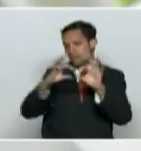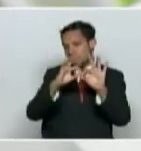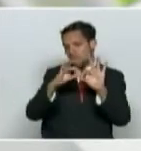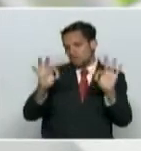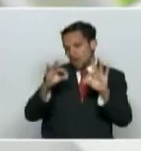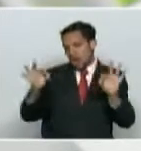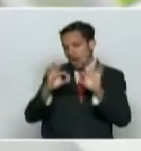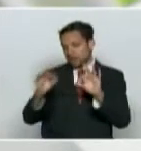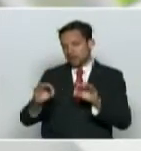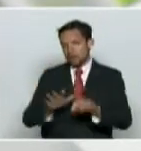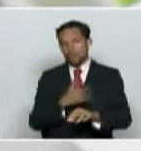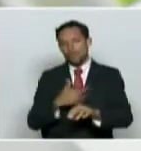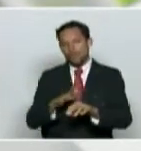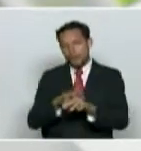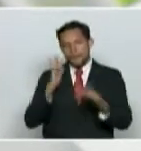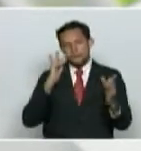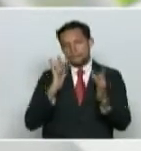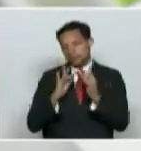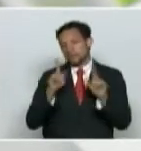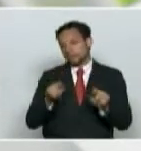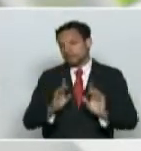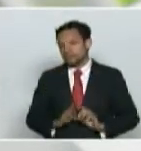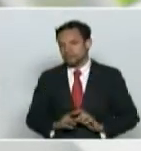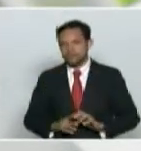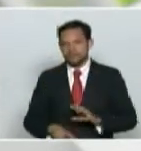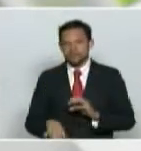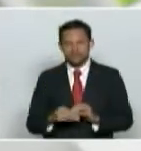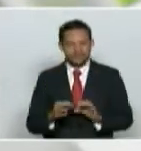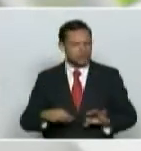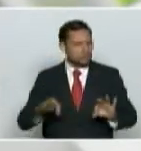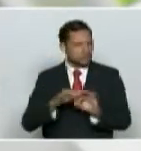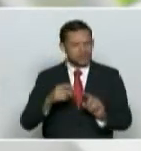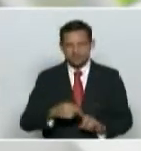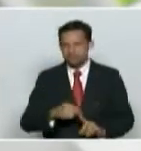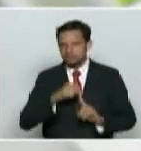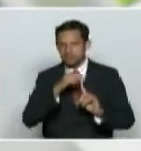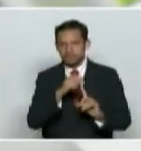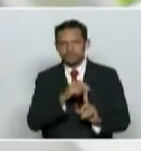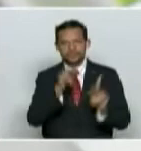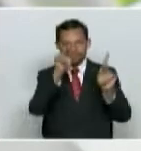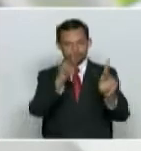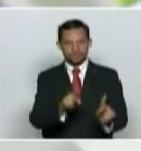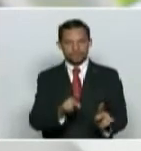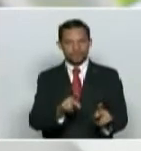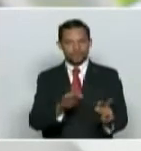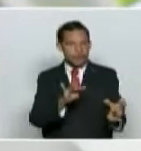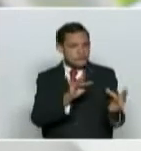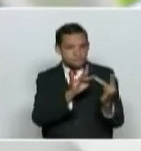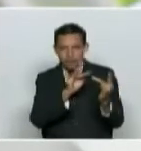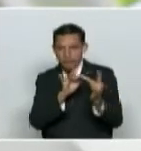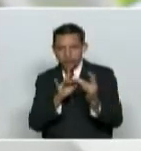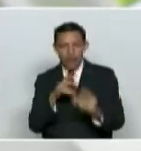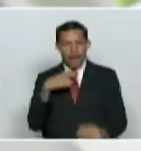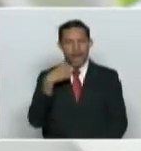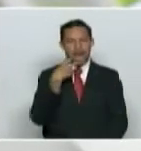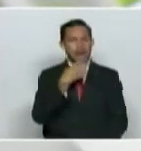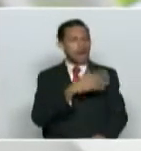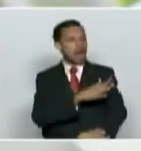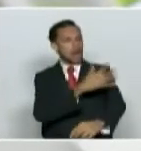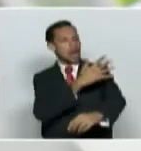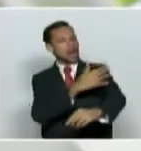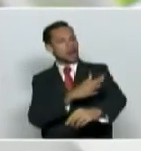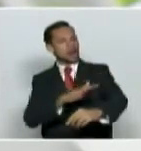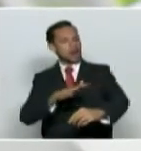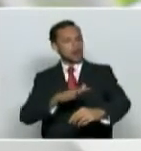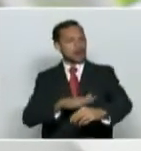voz y la capacidad vocal también habría que calificar. Primordial, debe de ser muy afinado, debe de ser muy